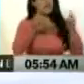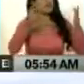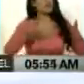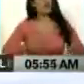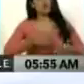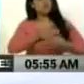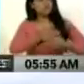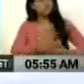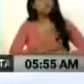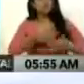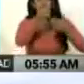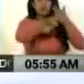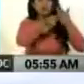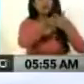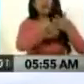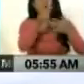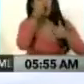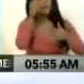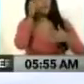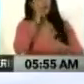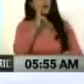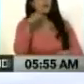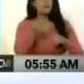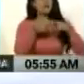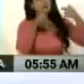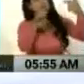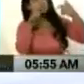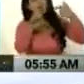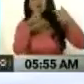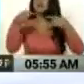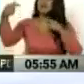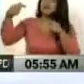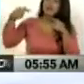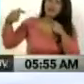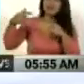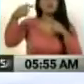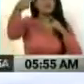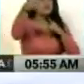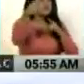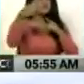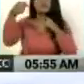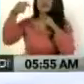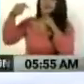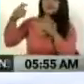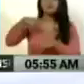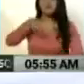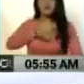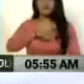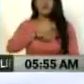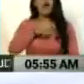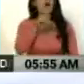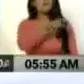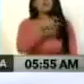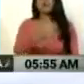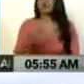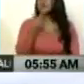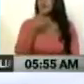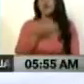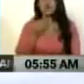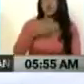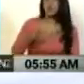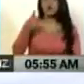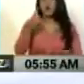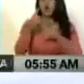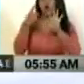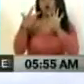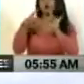de los oprimidos, la soberanía, y obviamente luchó contra el imperio español. Es decir, que algunos quienes se oponen a la octava estrella, que son bastantes, lamentablemente, o quienes voltean